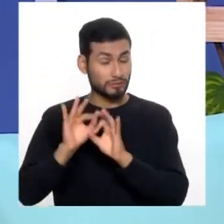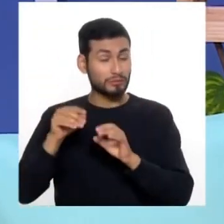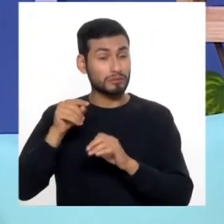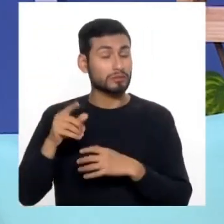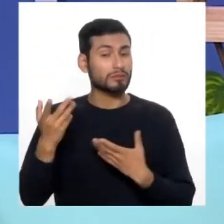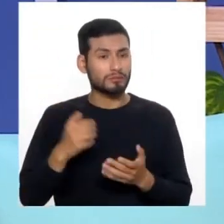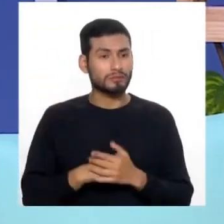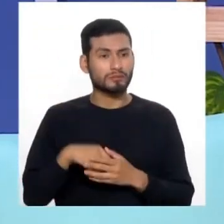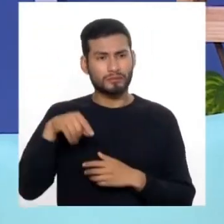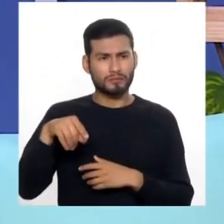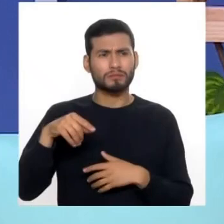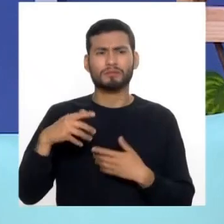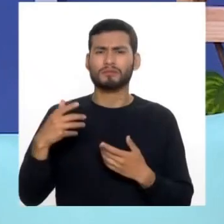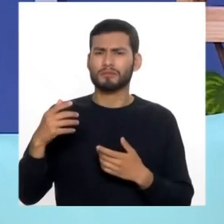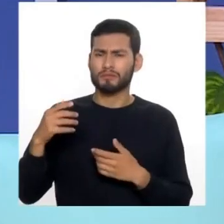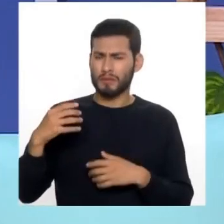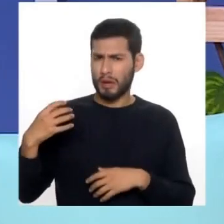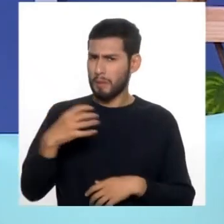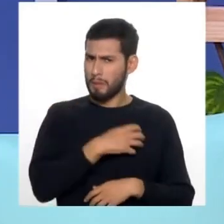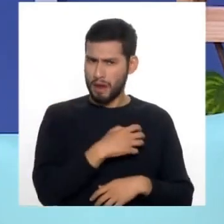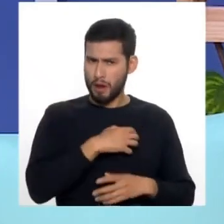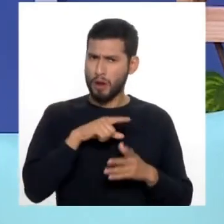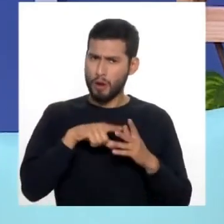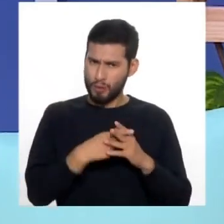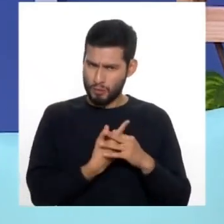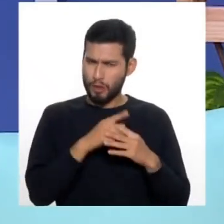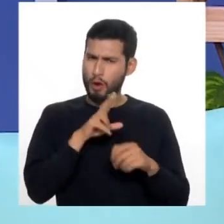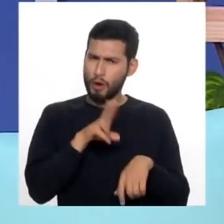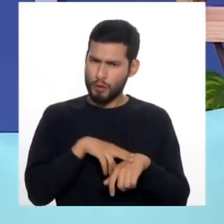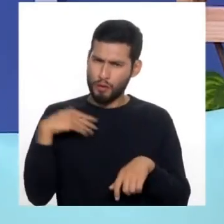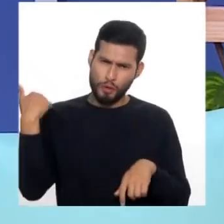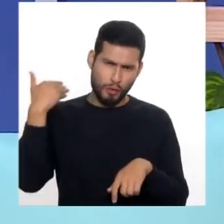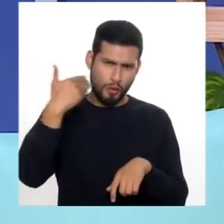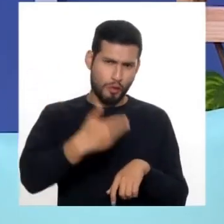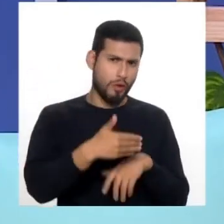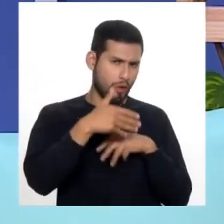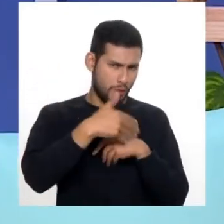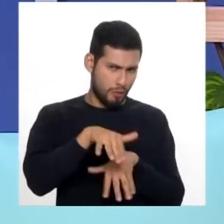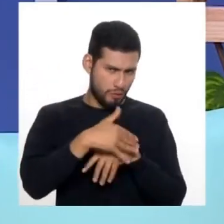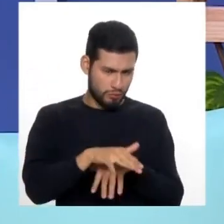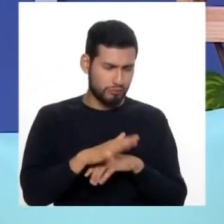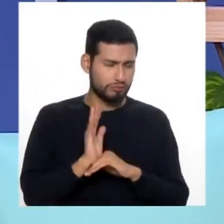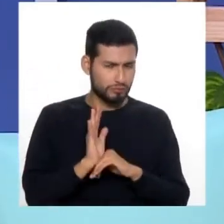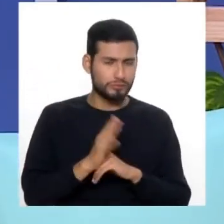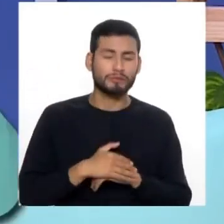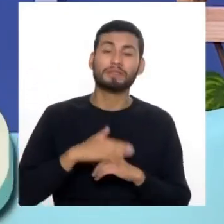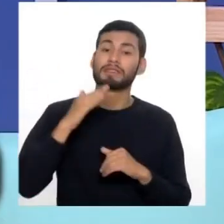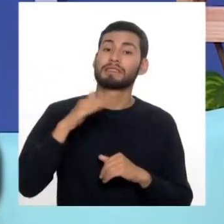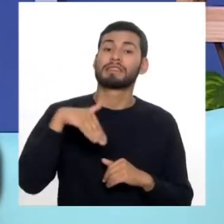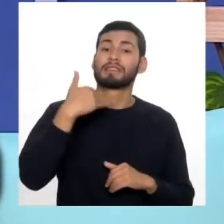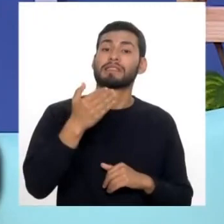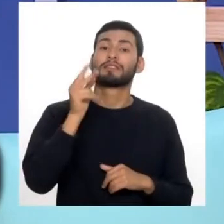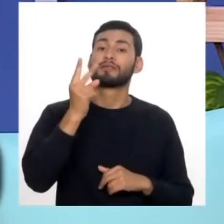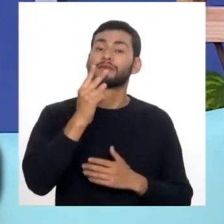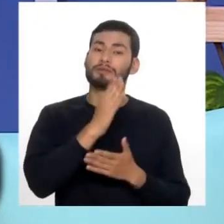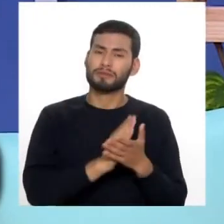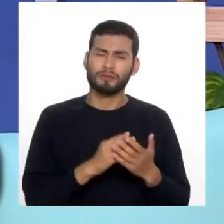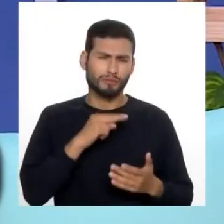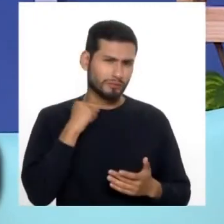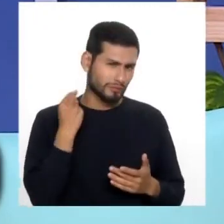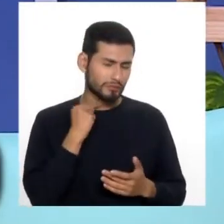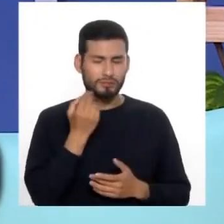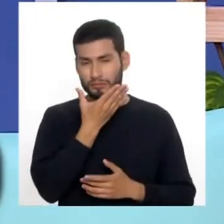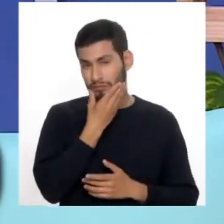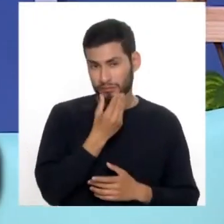que debiera haber empezado en mayo, digamos, hasta julio aproximadamente, y una segunda temporada entre noviembre